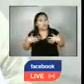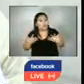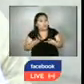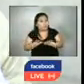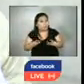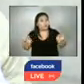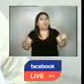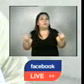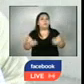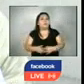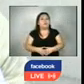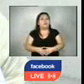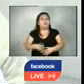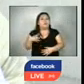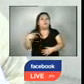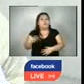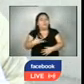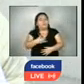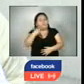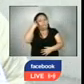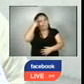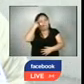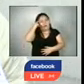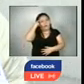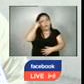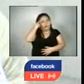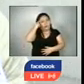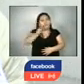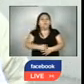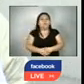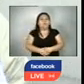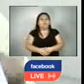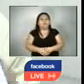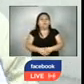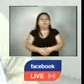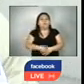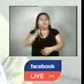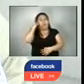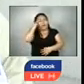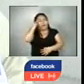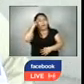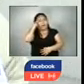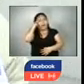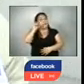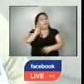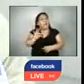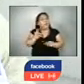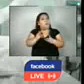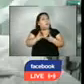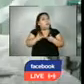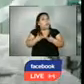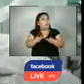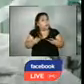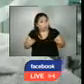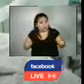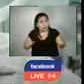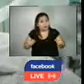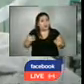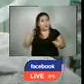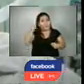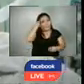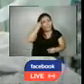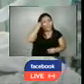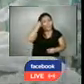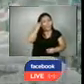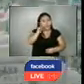bajado, y que estamos, creo que ya en un cuadro más descendente, ¿verdad? Ojalá que las predicciones